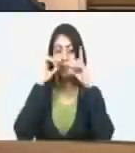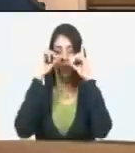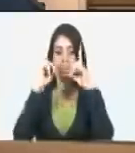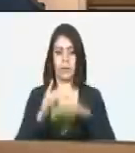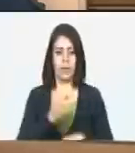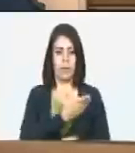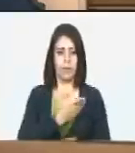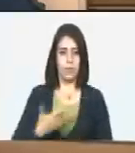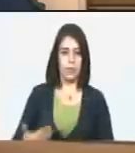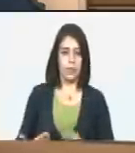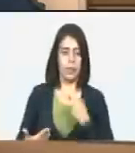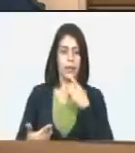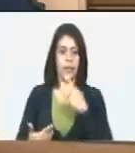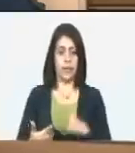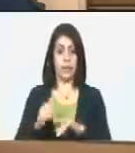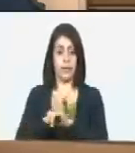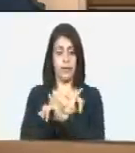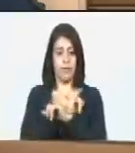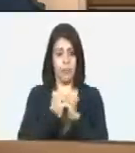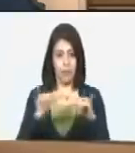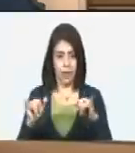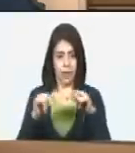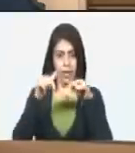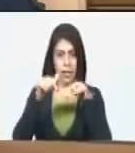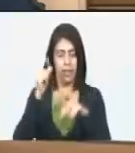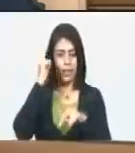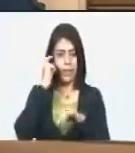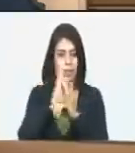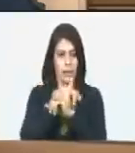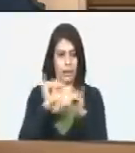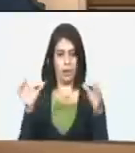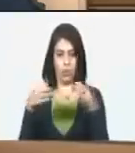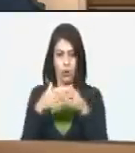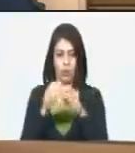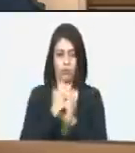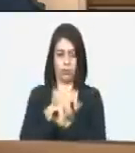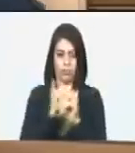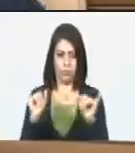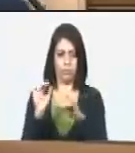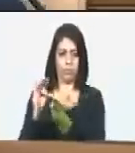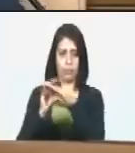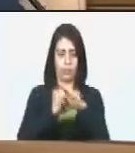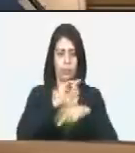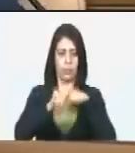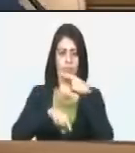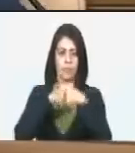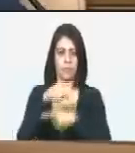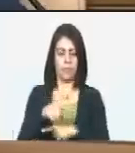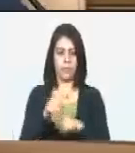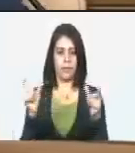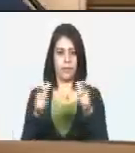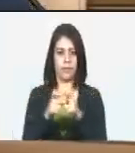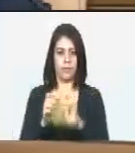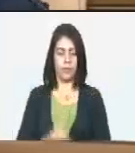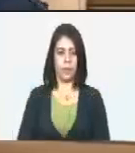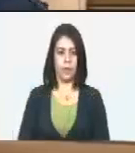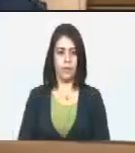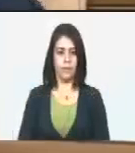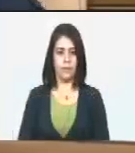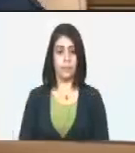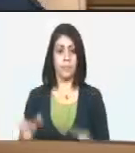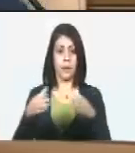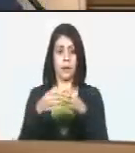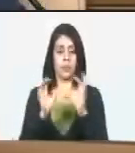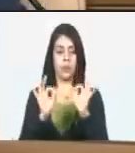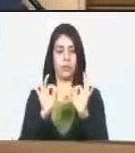señaló que agotada la agenda del día, se levanta la sesión ordinaria y convocó para la próxima sesión. Sesión especial